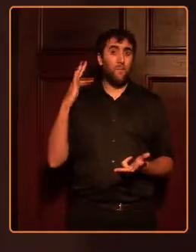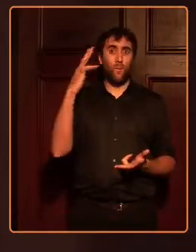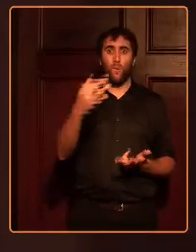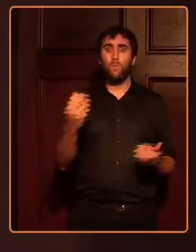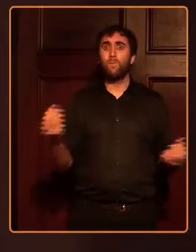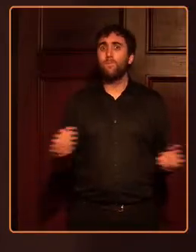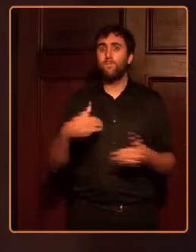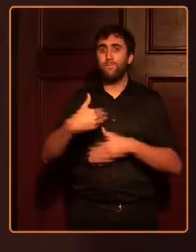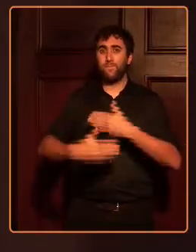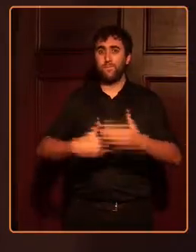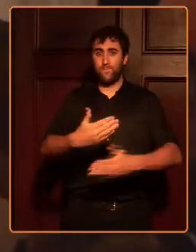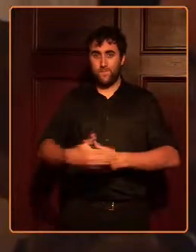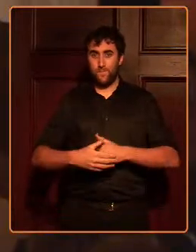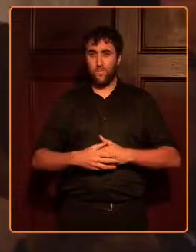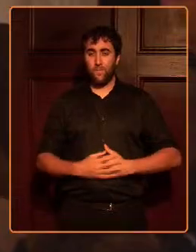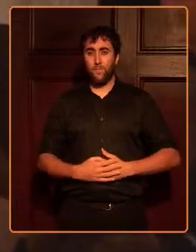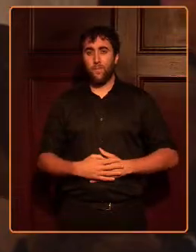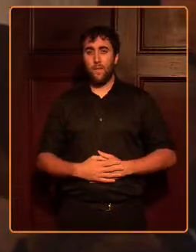tiempos.